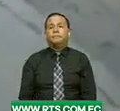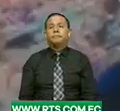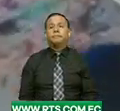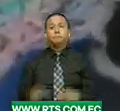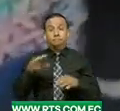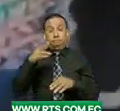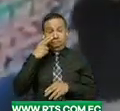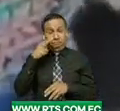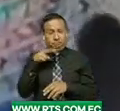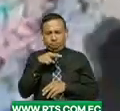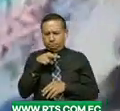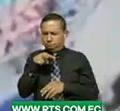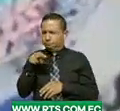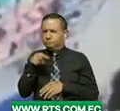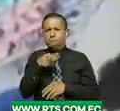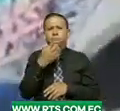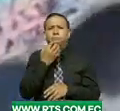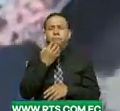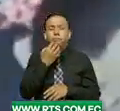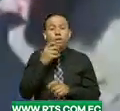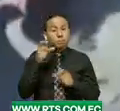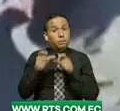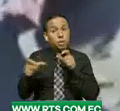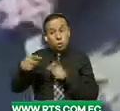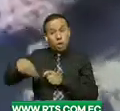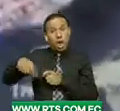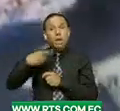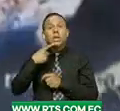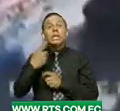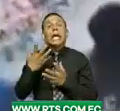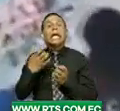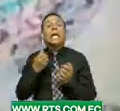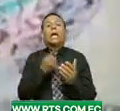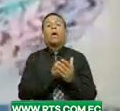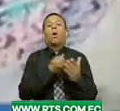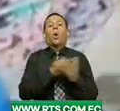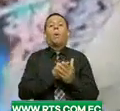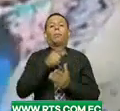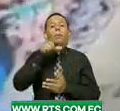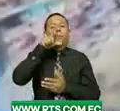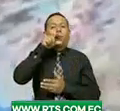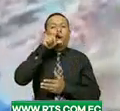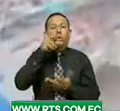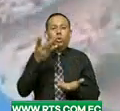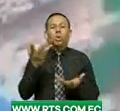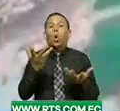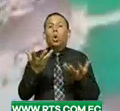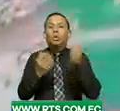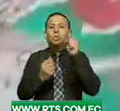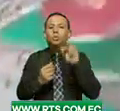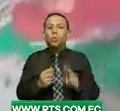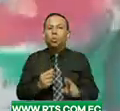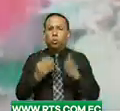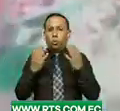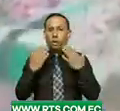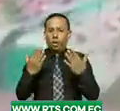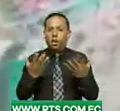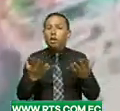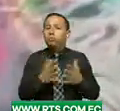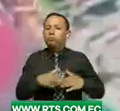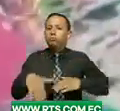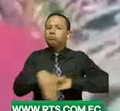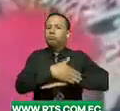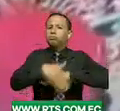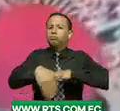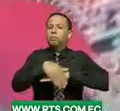Estas son las imágenes cuando supuestos clientes ingresan hasta esta avícola en el suburbio de Guayaquil, específicamente ubicada